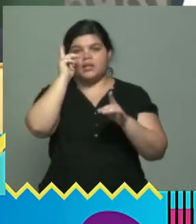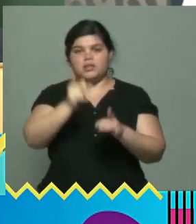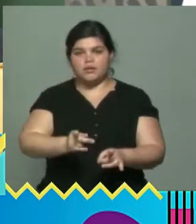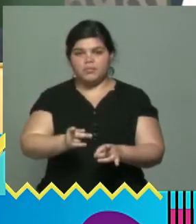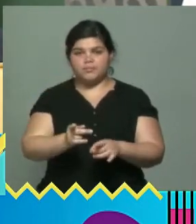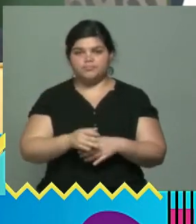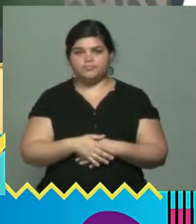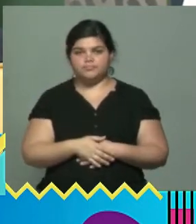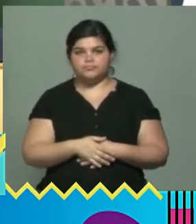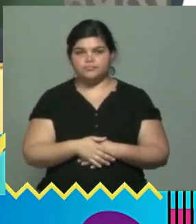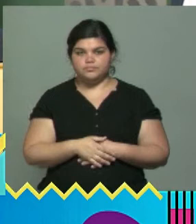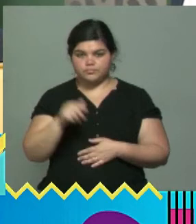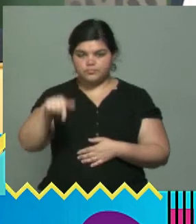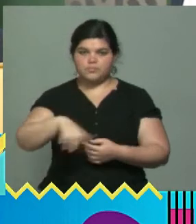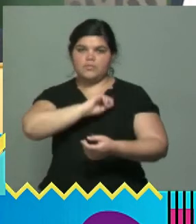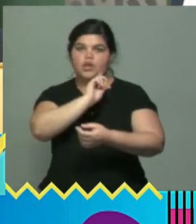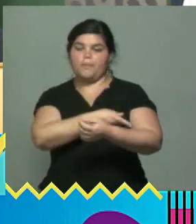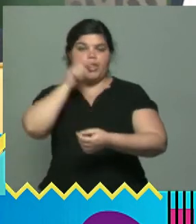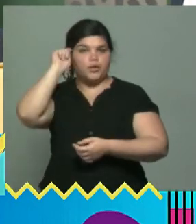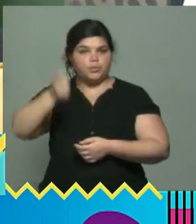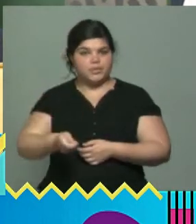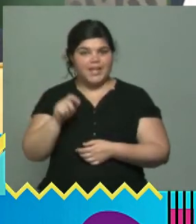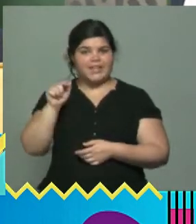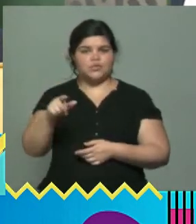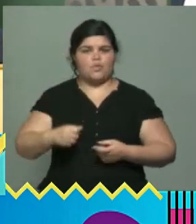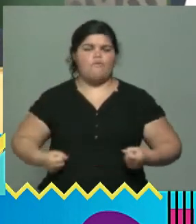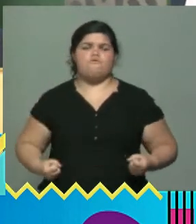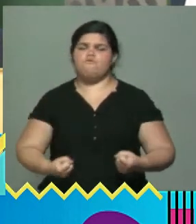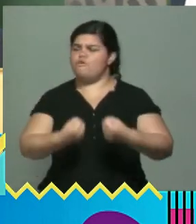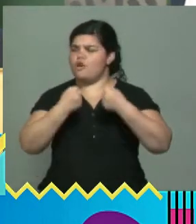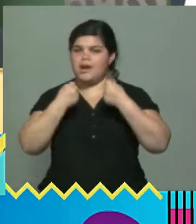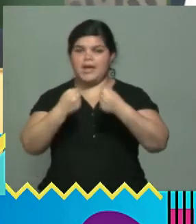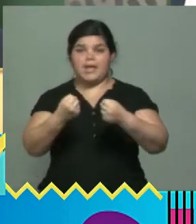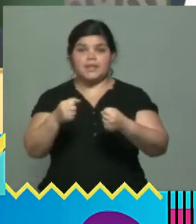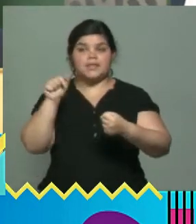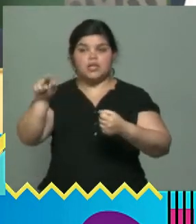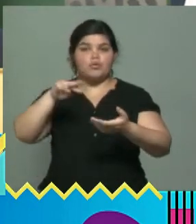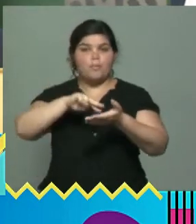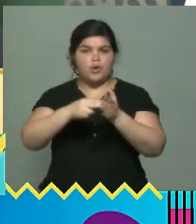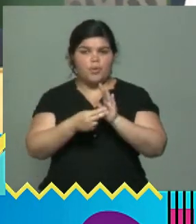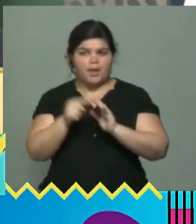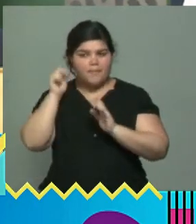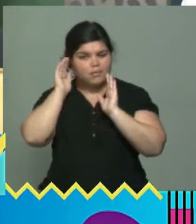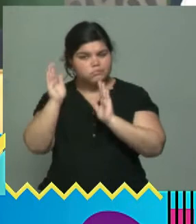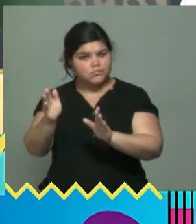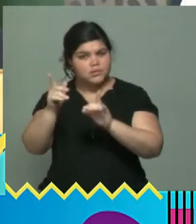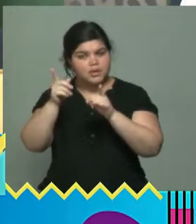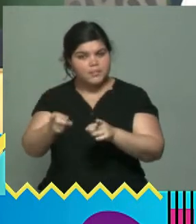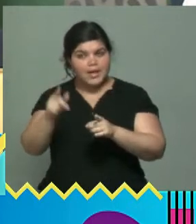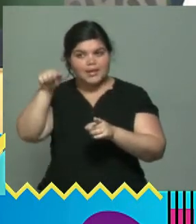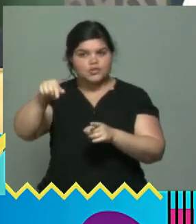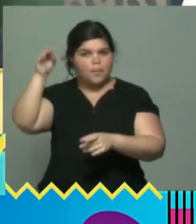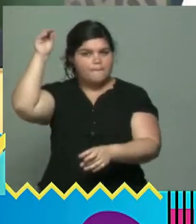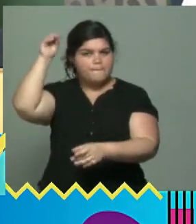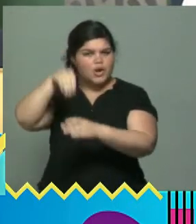que también tenemos acá el Poder Judicial, que es un efector muy, muy fuerte, digamos, también para la problemática. Bueno, también ha habido un cambio muy